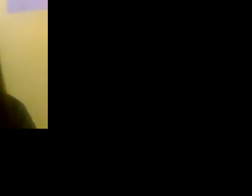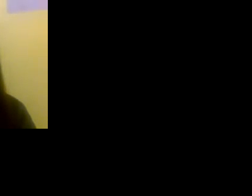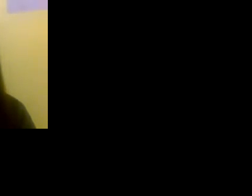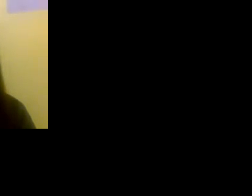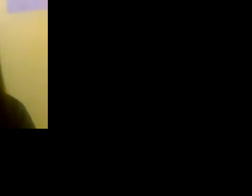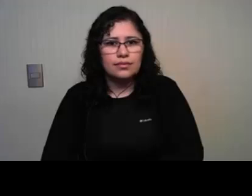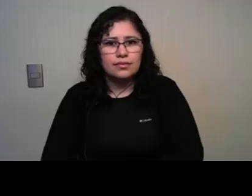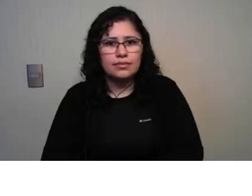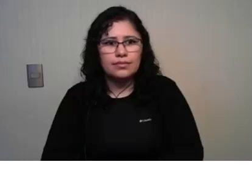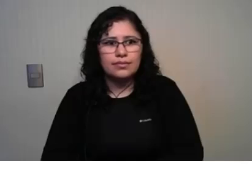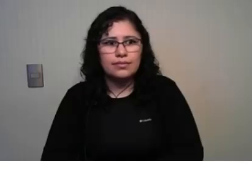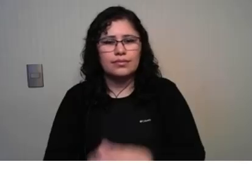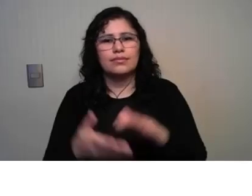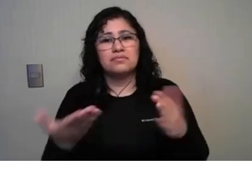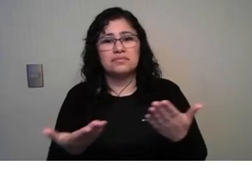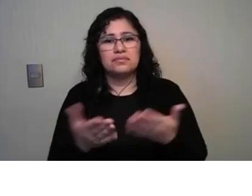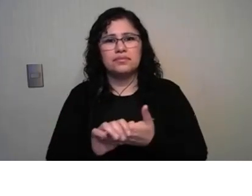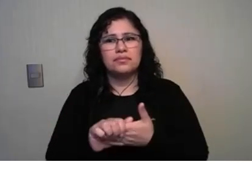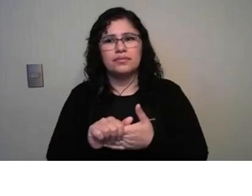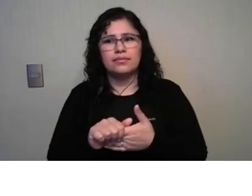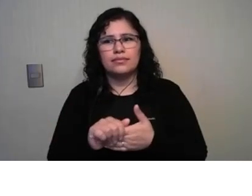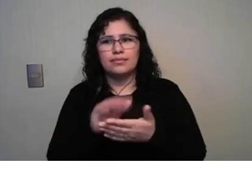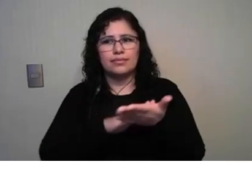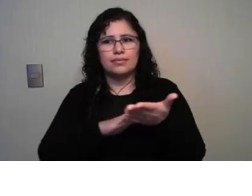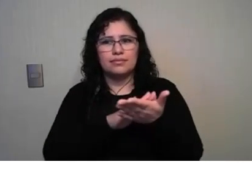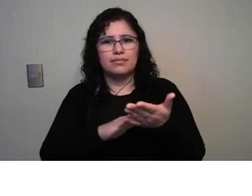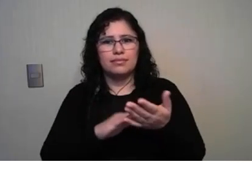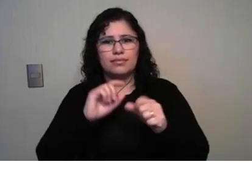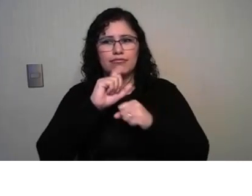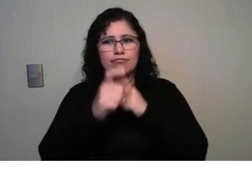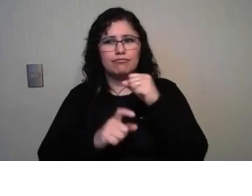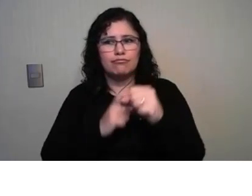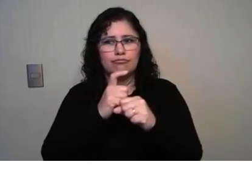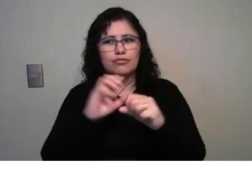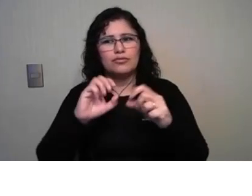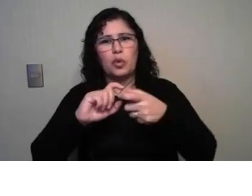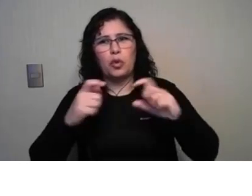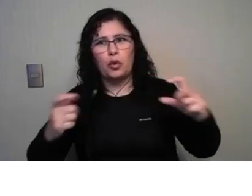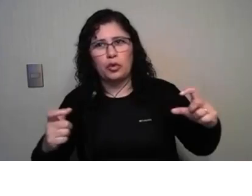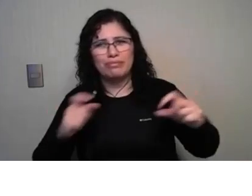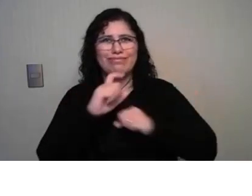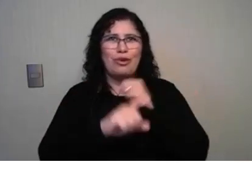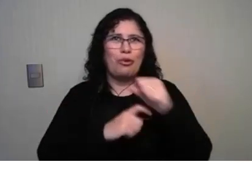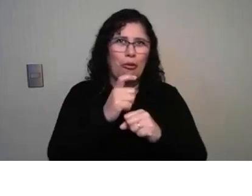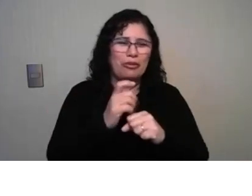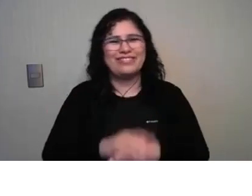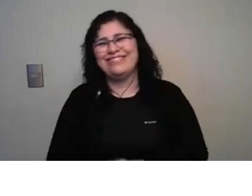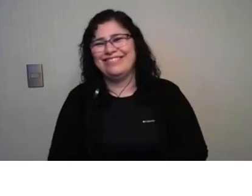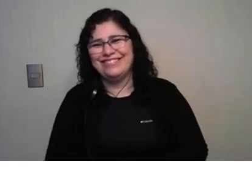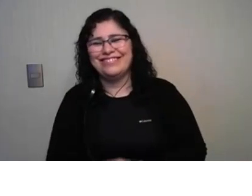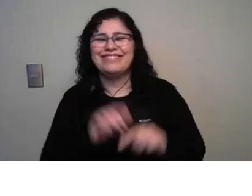Y ahora les voy a compartir, bueno, lo que es la pantalla. Deberían estar viendo el buscador Google. ¿Sí? ¿Me parece que